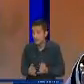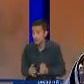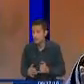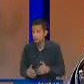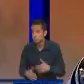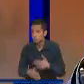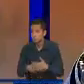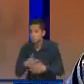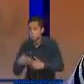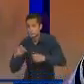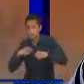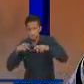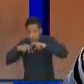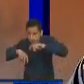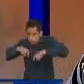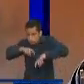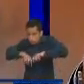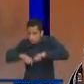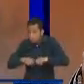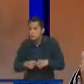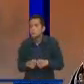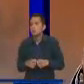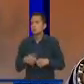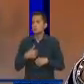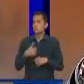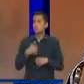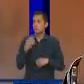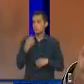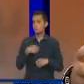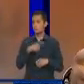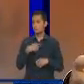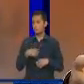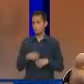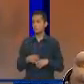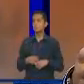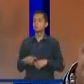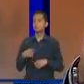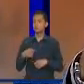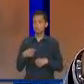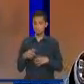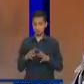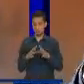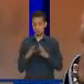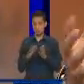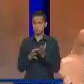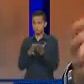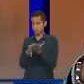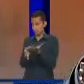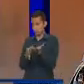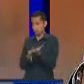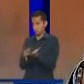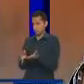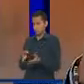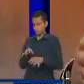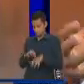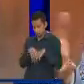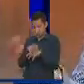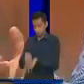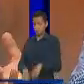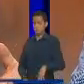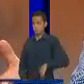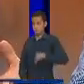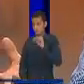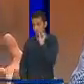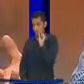de la investigación es un producto prohibido por sí mismo. Si yo obtengo una semilla, ocurre que la Constitución dice que no podemos